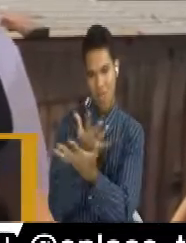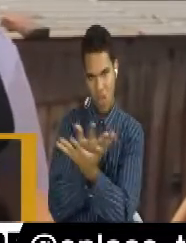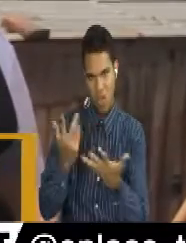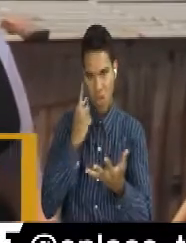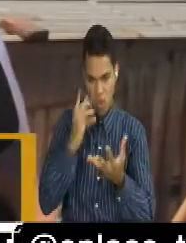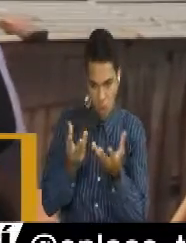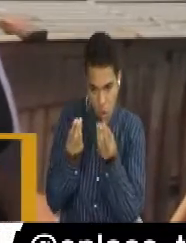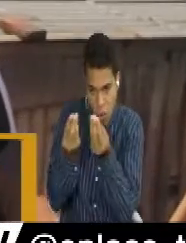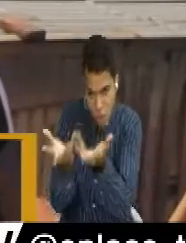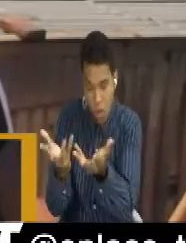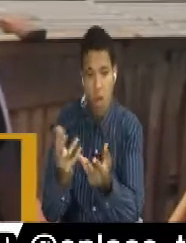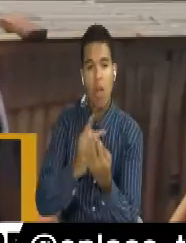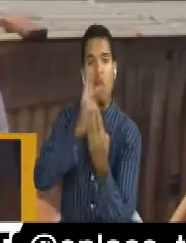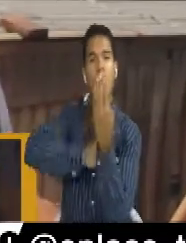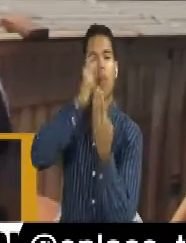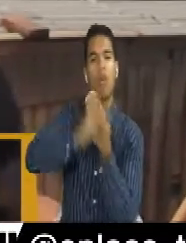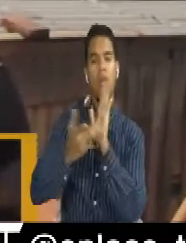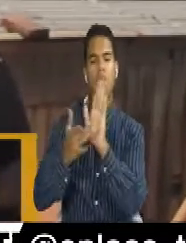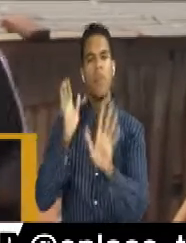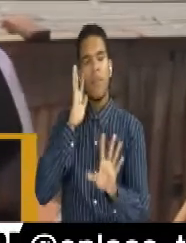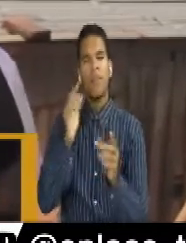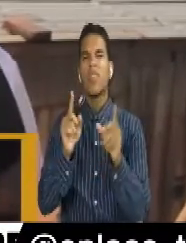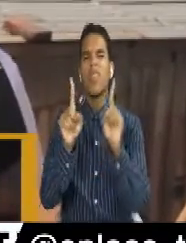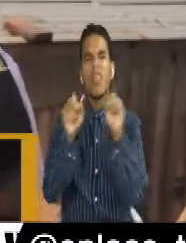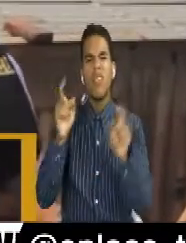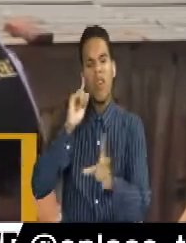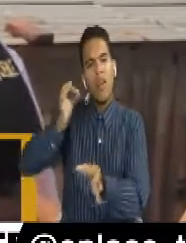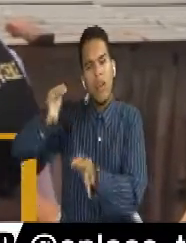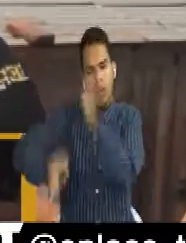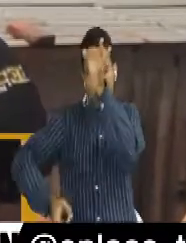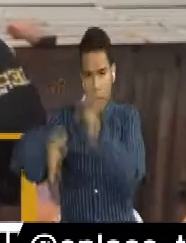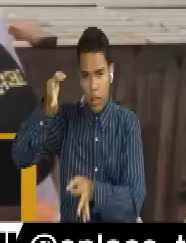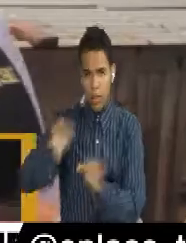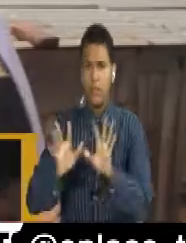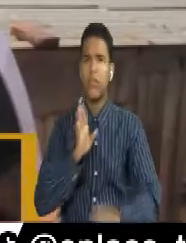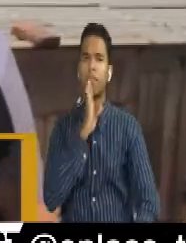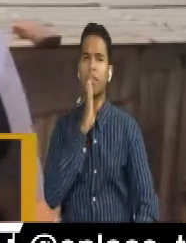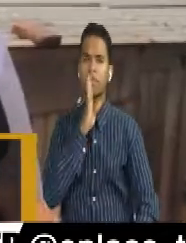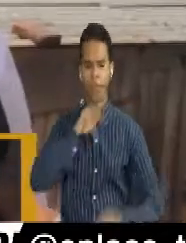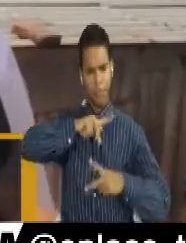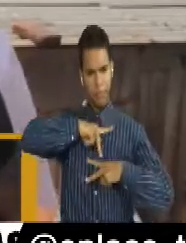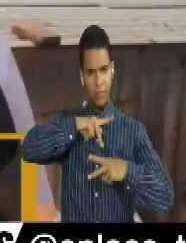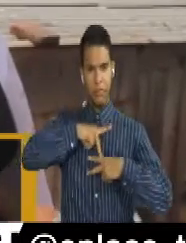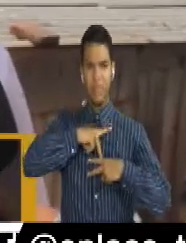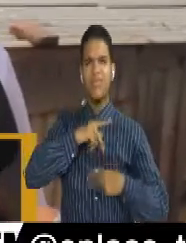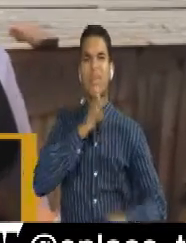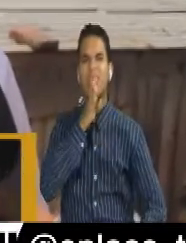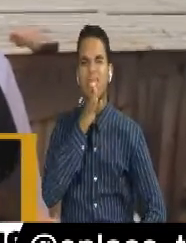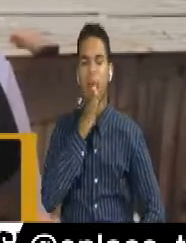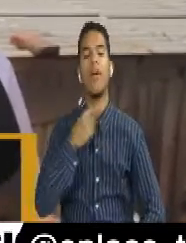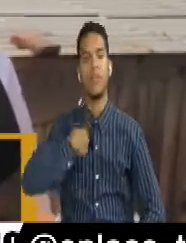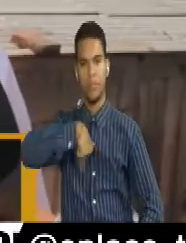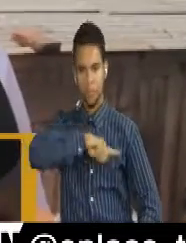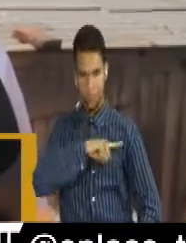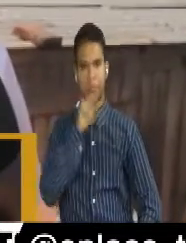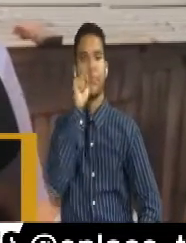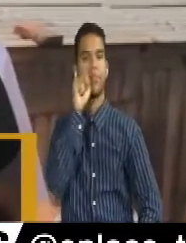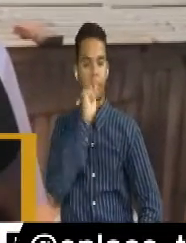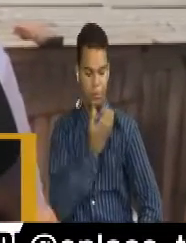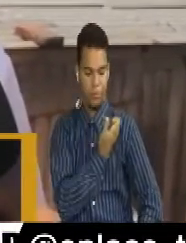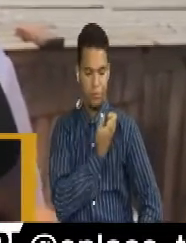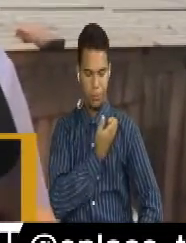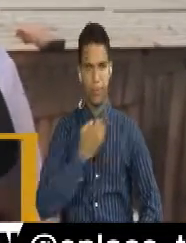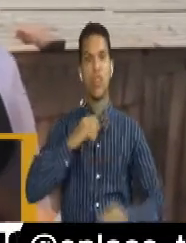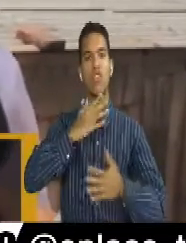tema del tema jurídico y quién es el propietario del lote está suficientemente claro, que es el municipio.